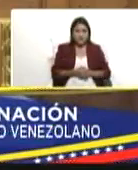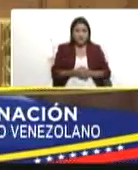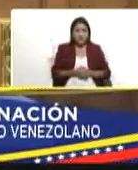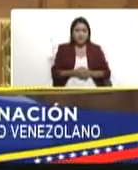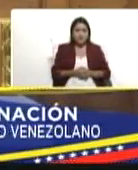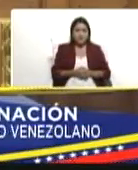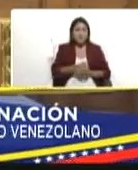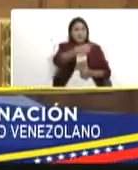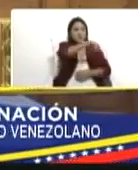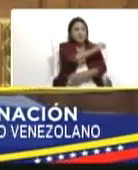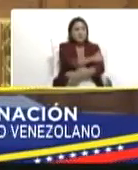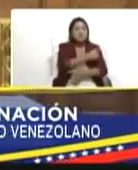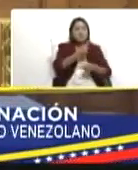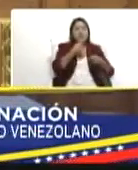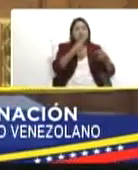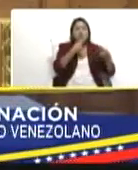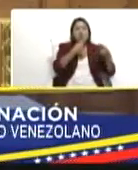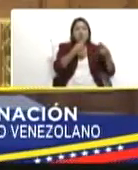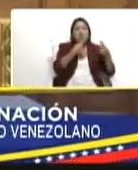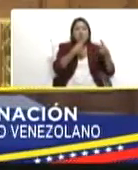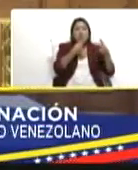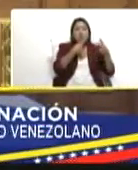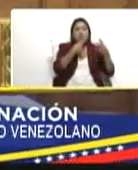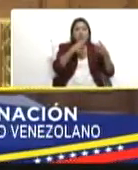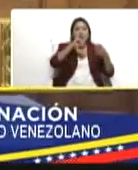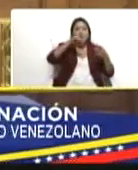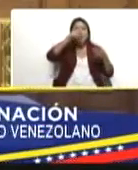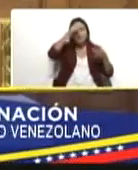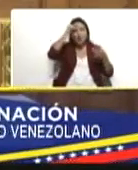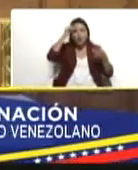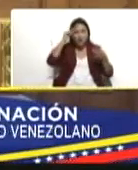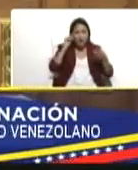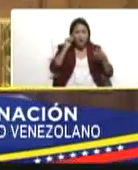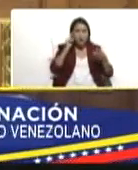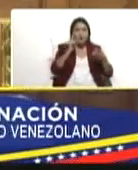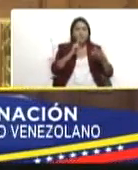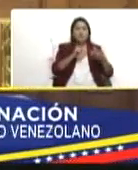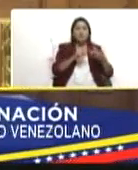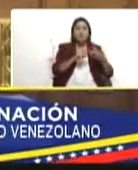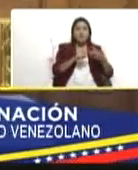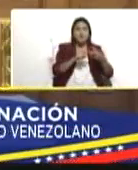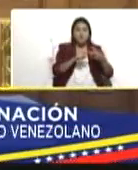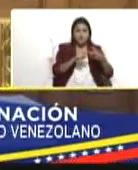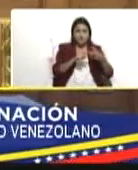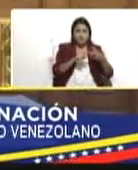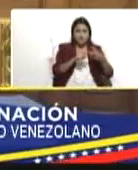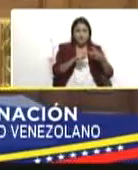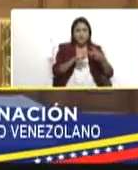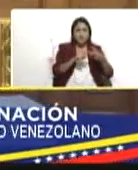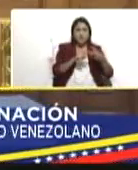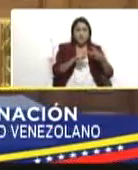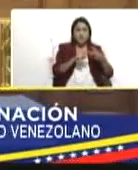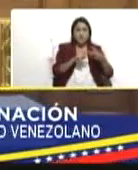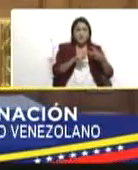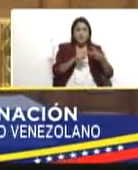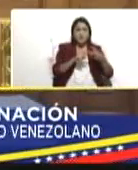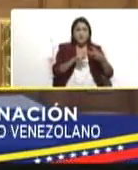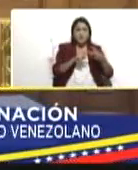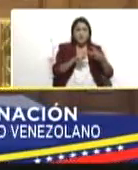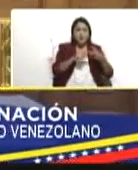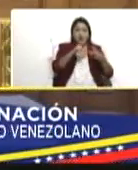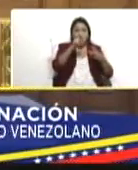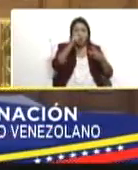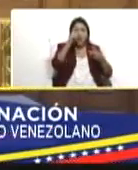Se mantuvo el tema El Borges el borge el López